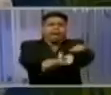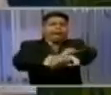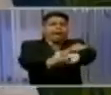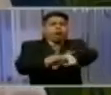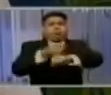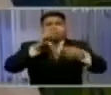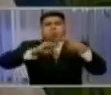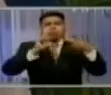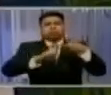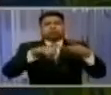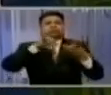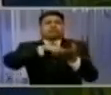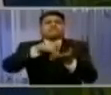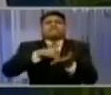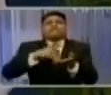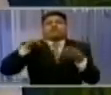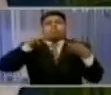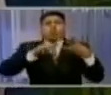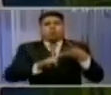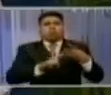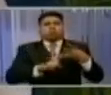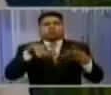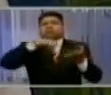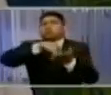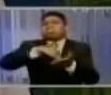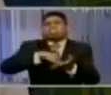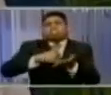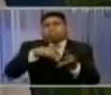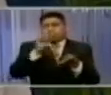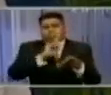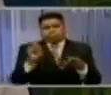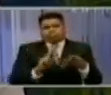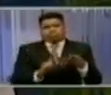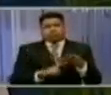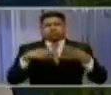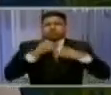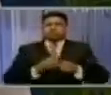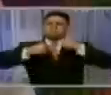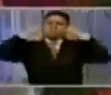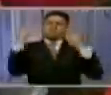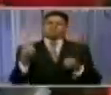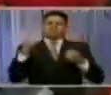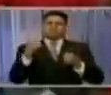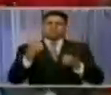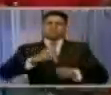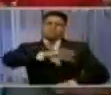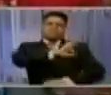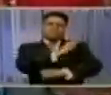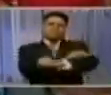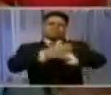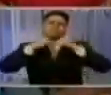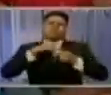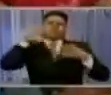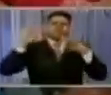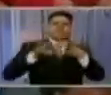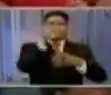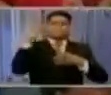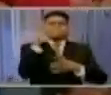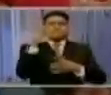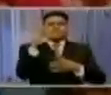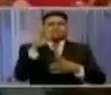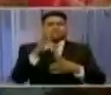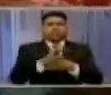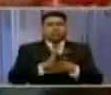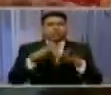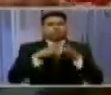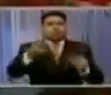soy flojo, ni soy débil. Yo soy del acero en que está forjado el espíritu irredento del pueblo de